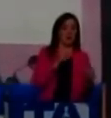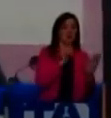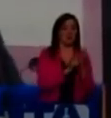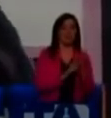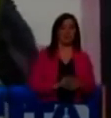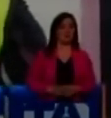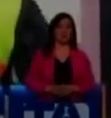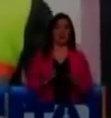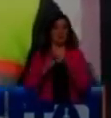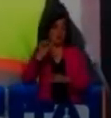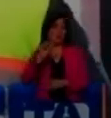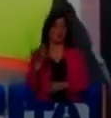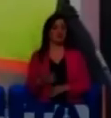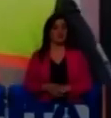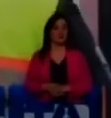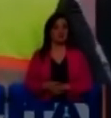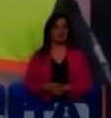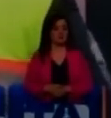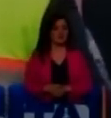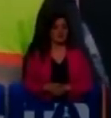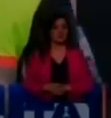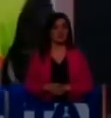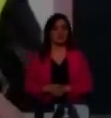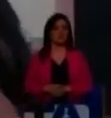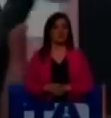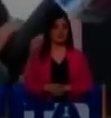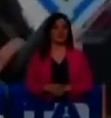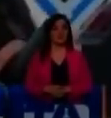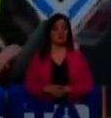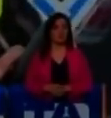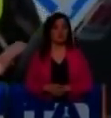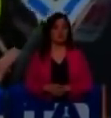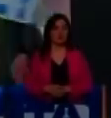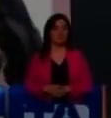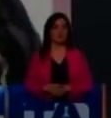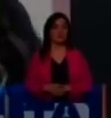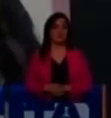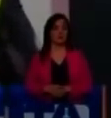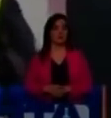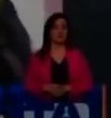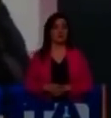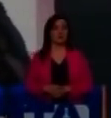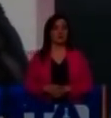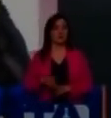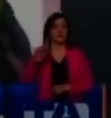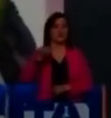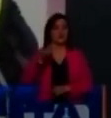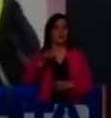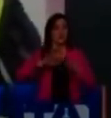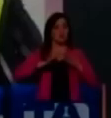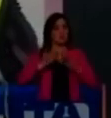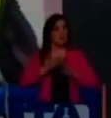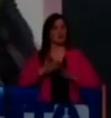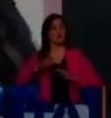se han tomado contacto con esta persona para tomar cartas en el asunto. ¿Falta más denuncias, me dice? Exacto, o sea, necesitamos que la